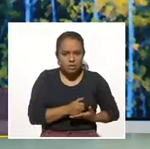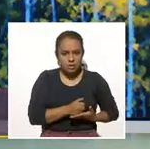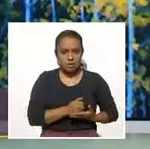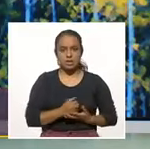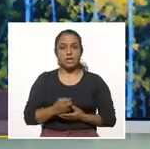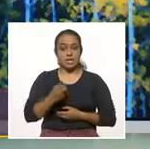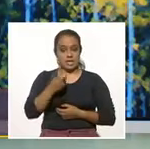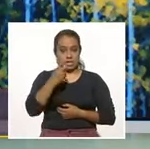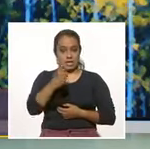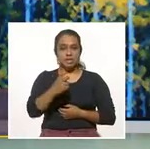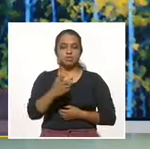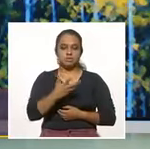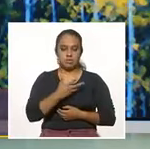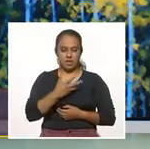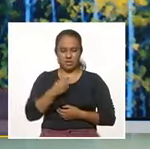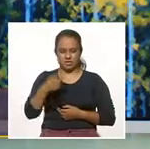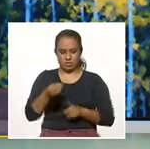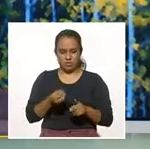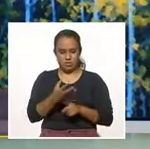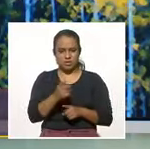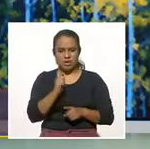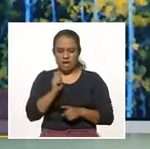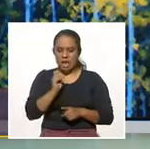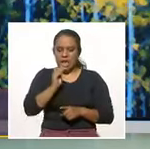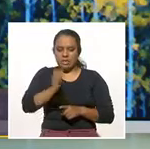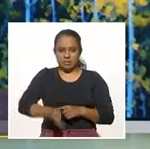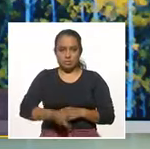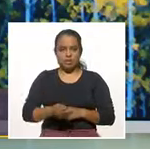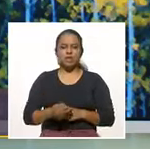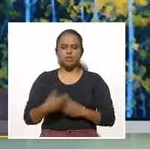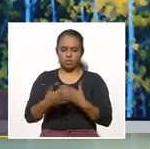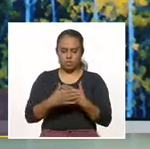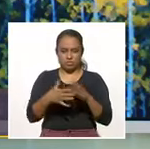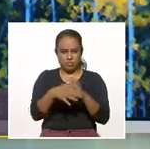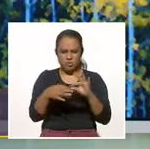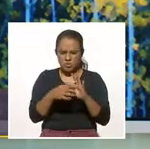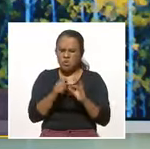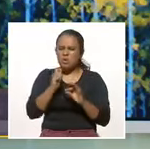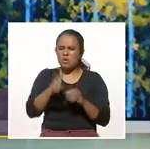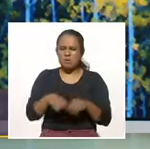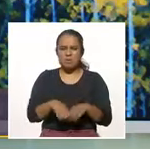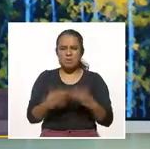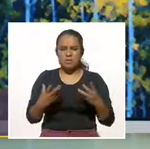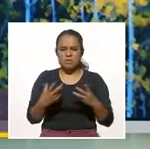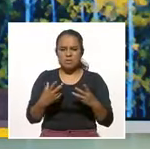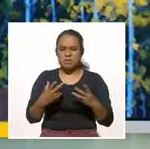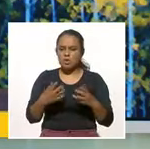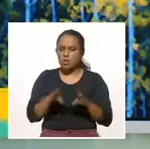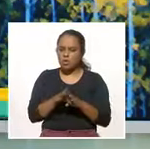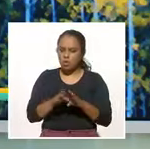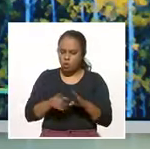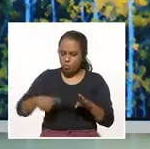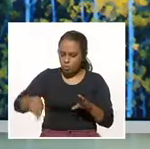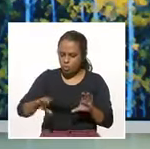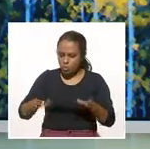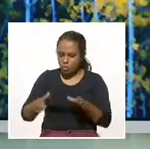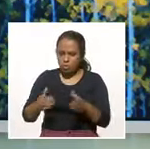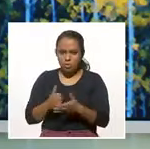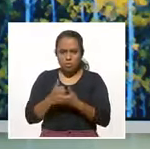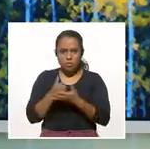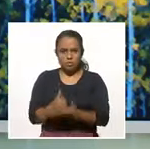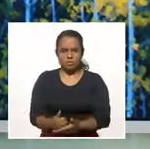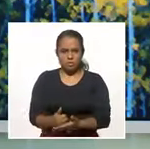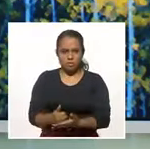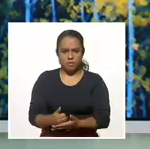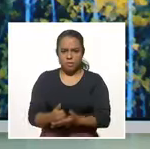eso tiene estos nombres que le acabo de decir. Entonces vamos a entender un poquito qué podemos hacer ahora a nivel de comunidad, a nivel